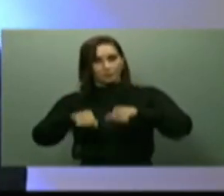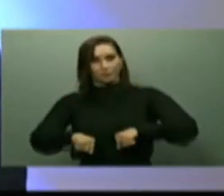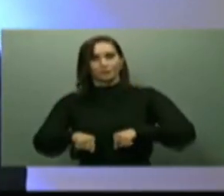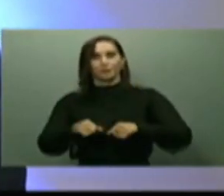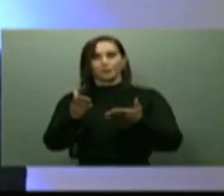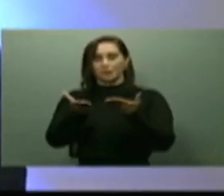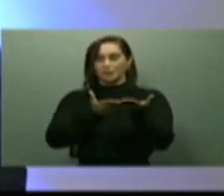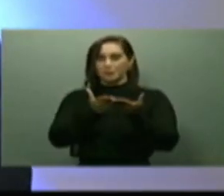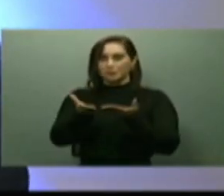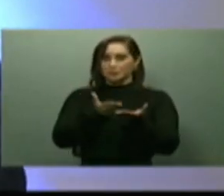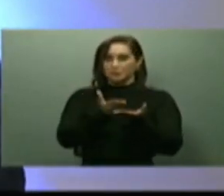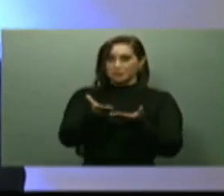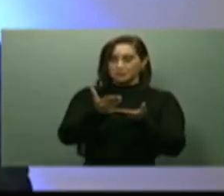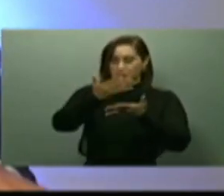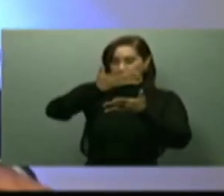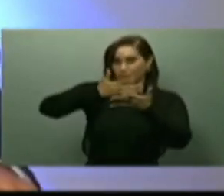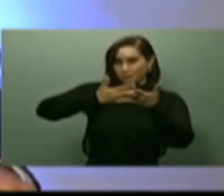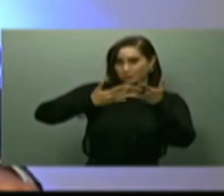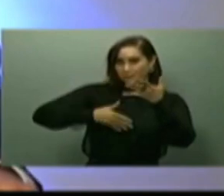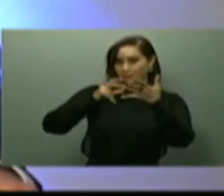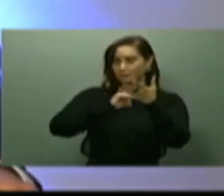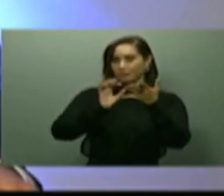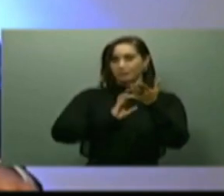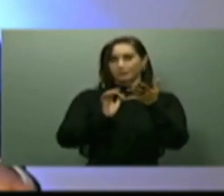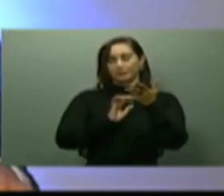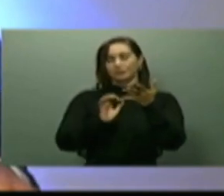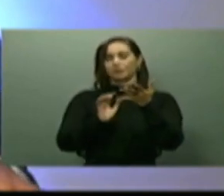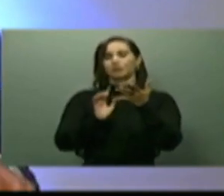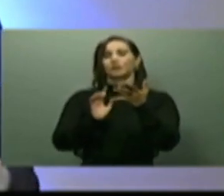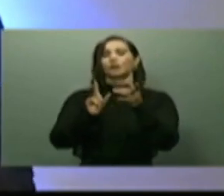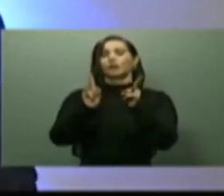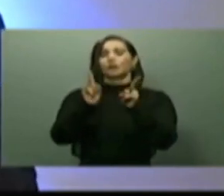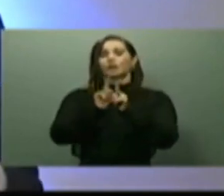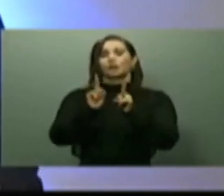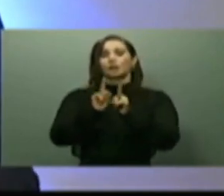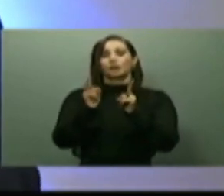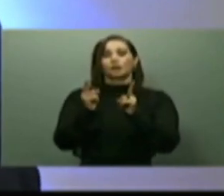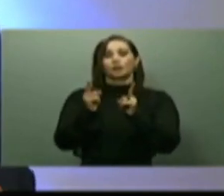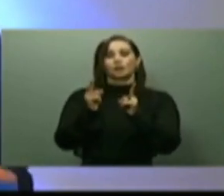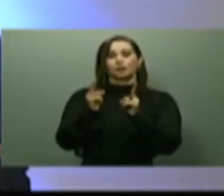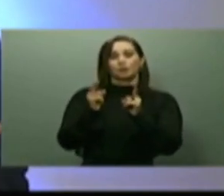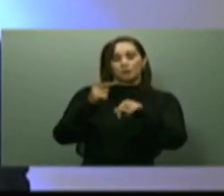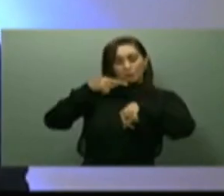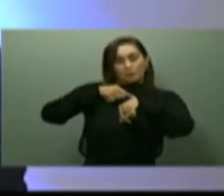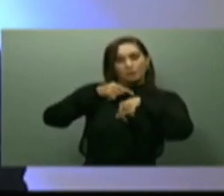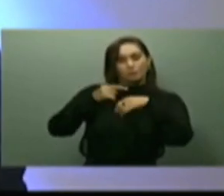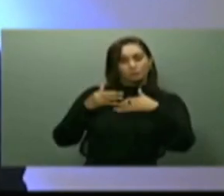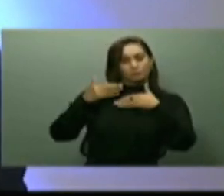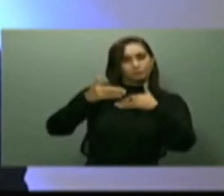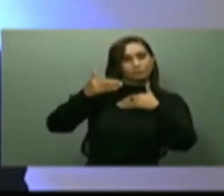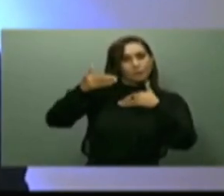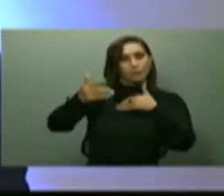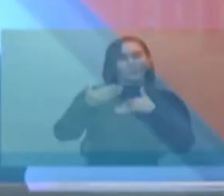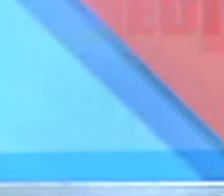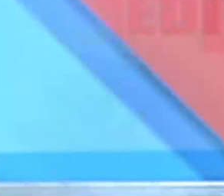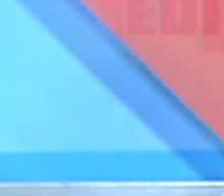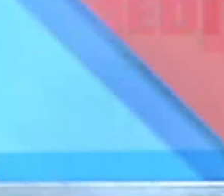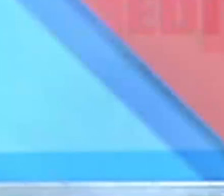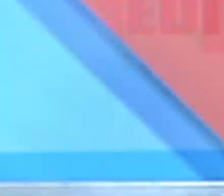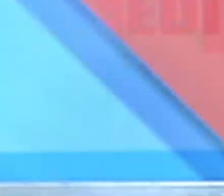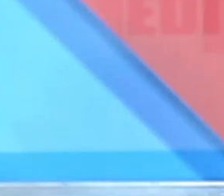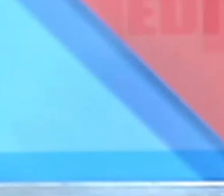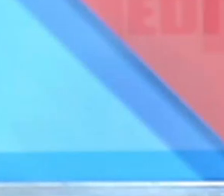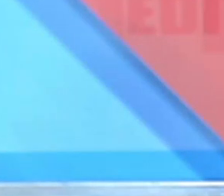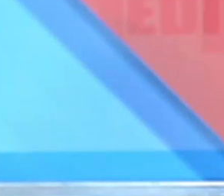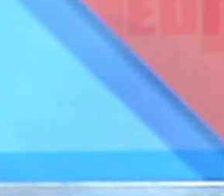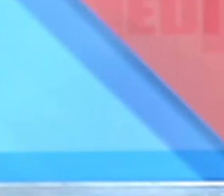cualquier medida que se adopte a favor de estos ciudadanos siempre es bienvenida. Yo particularmente soy una beneficiaria del aprecio que tienen